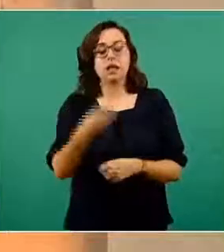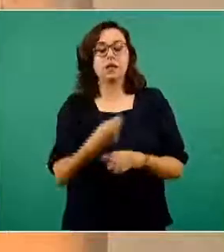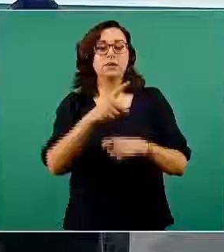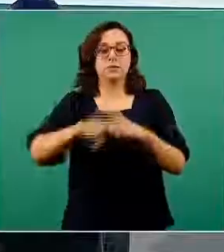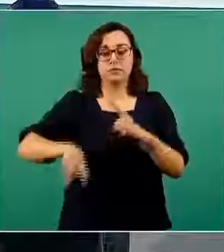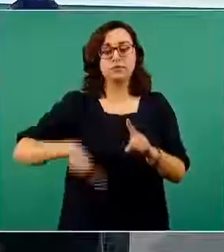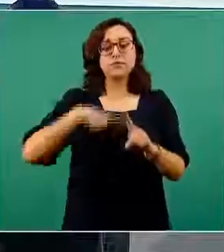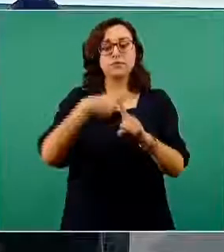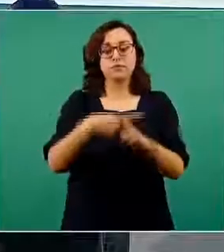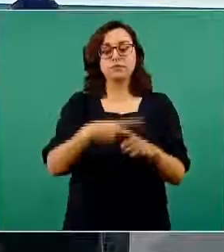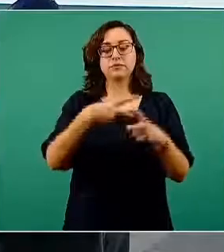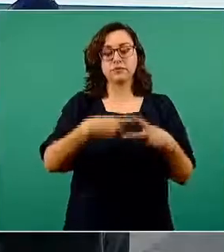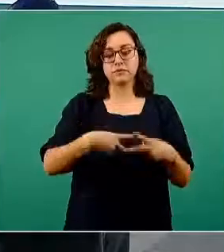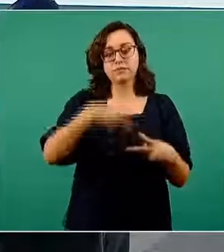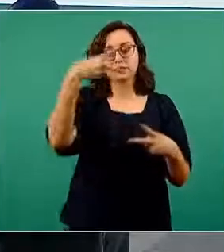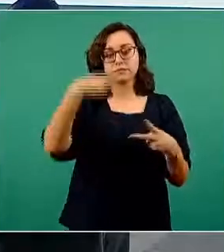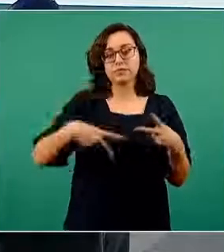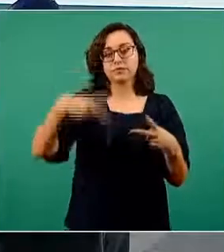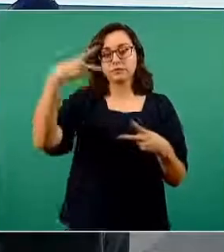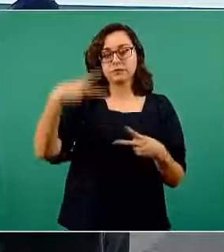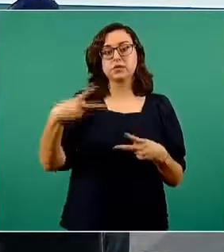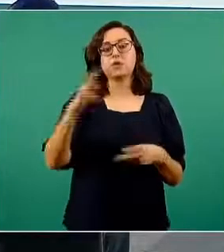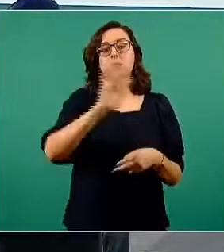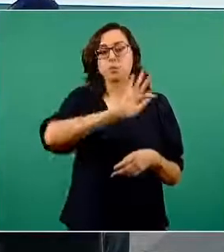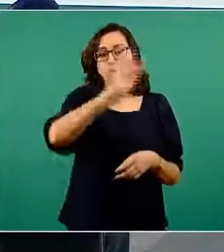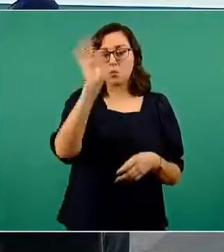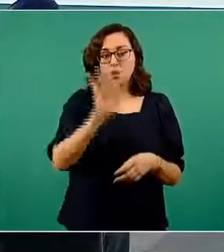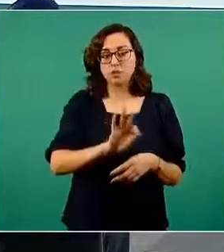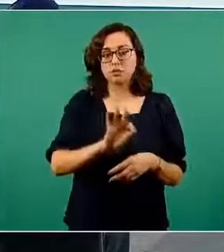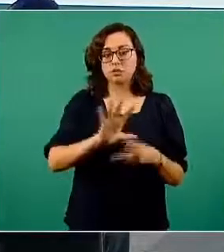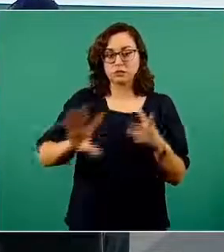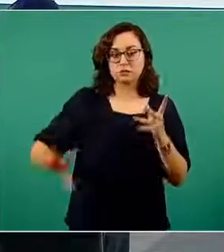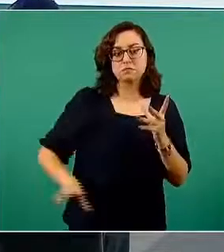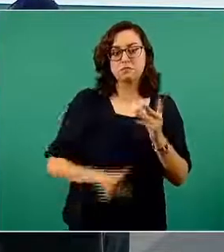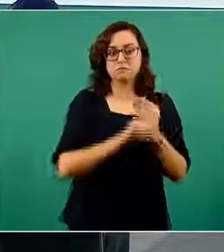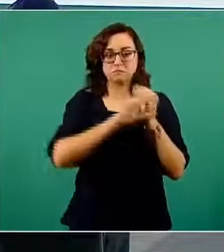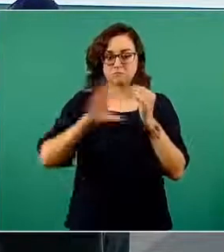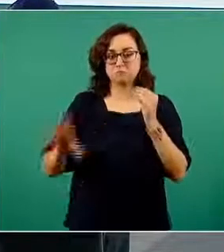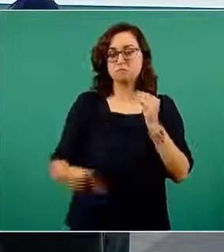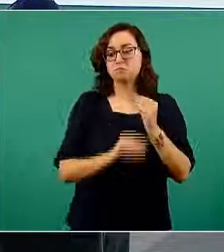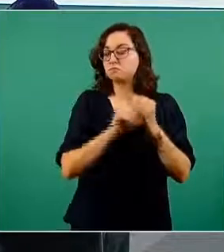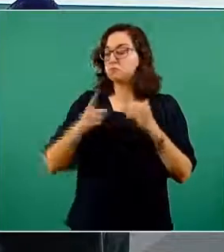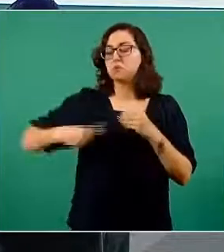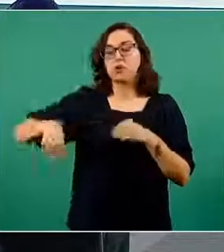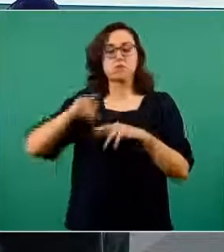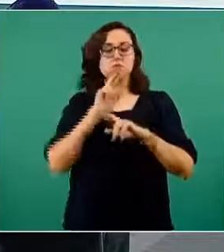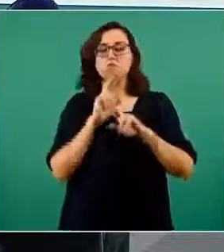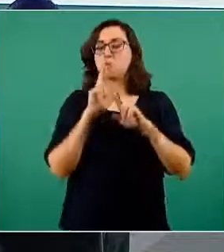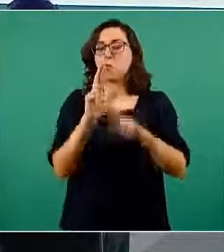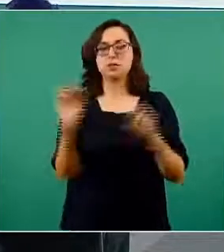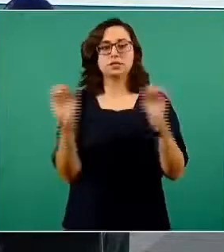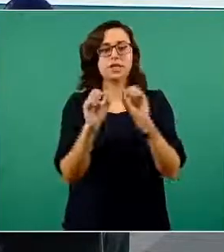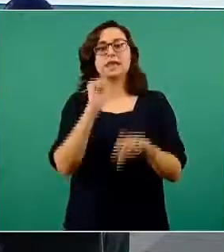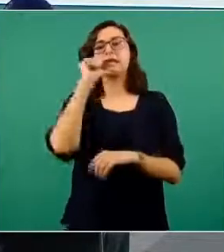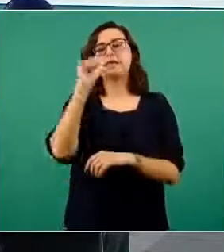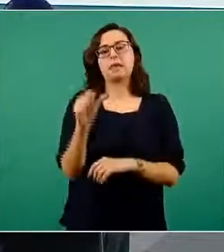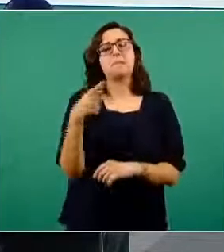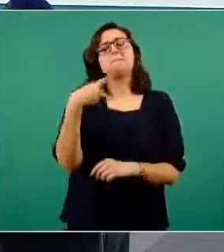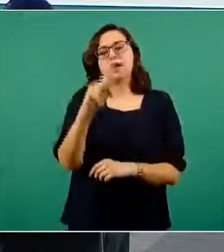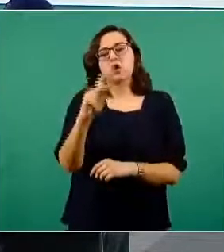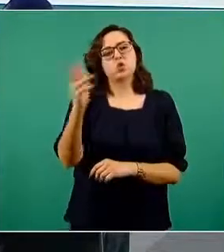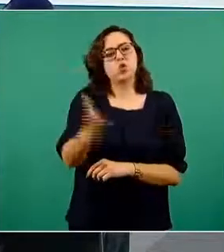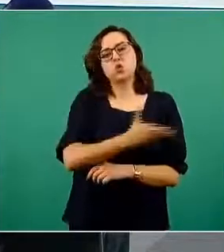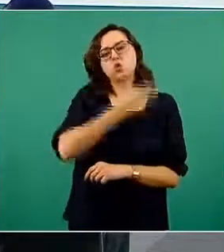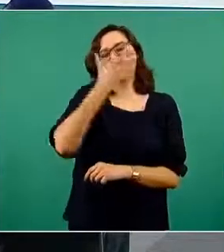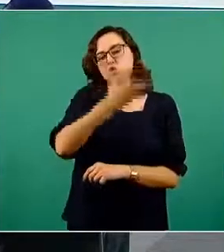sumamos, para efectos de esta curva, un porcentaje de personas que todavía no tienen la clasificación final, pero que